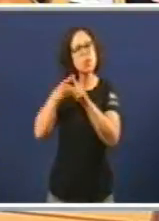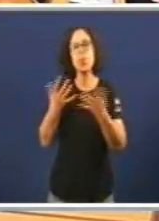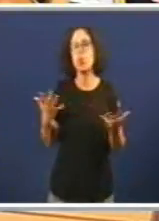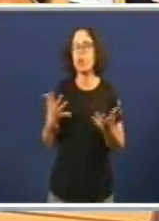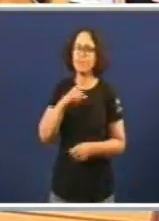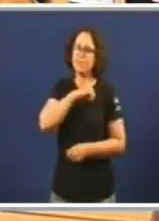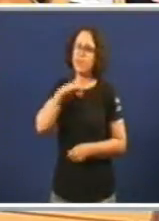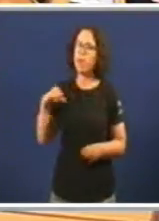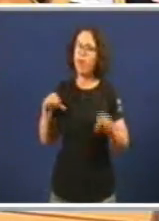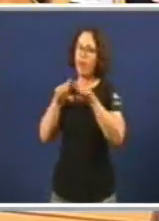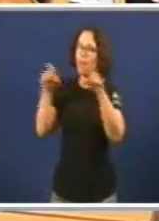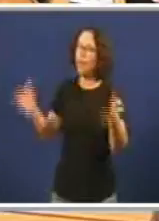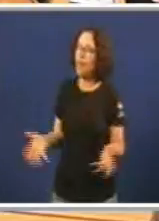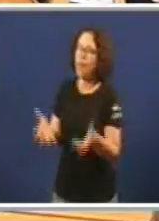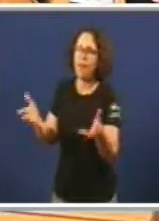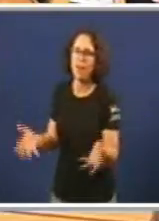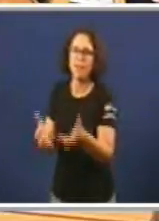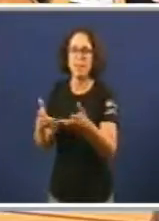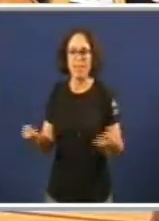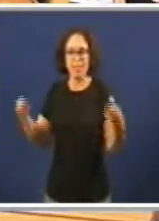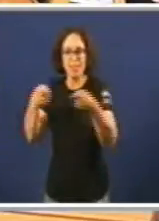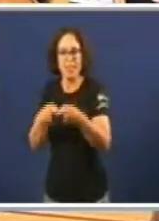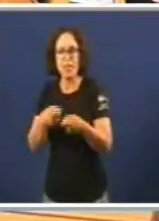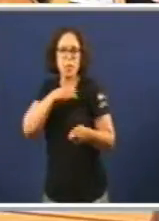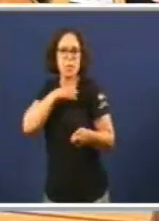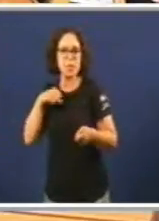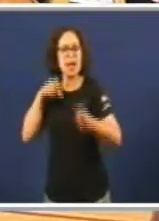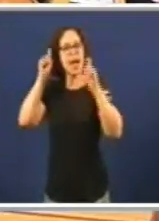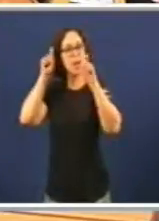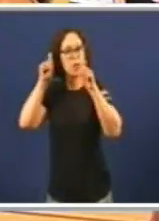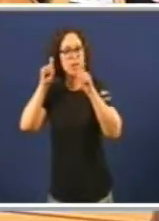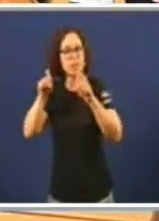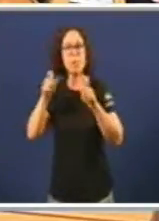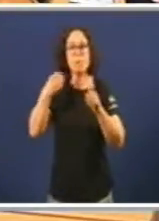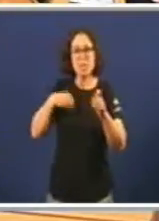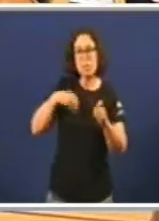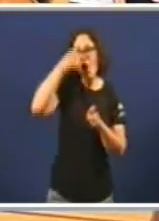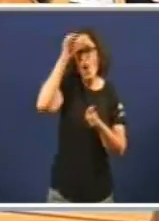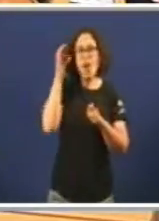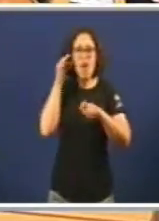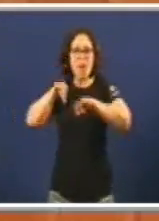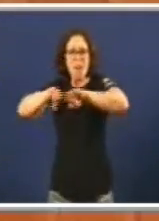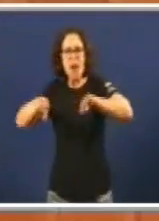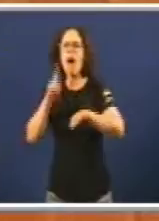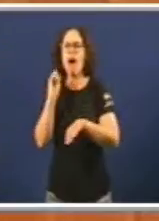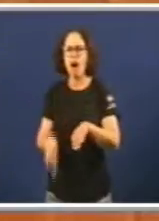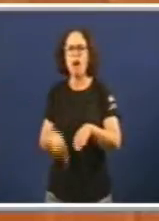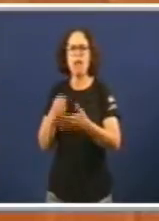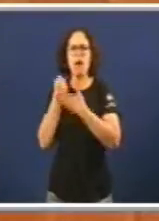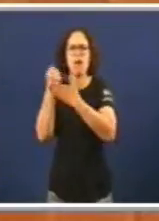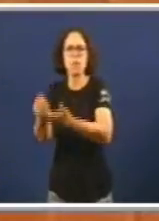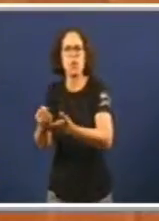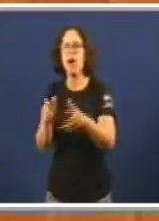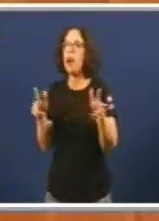privadas que xestionan os concertos educativos, insisto, incluídos os que segregan o alumnado por sexo. Aí non hai recortes, aí o que hai